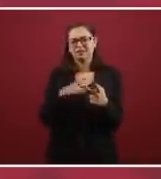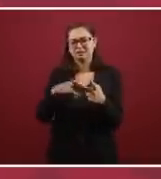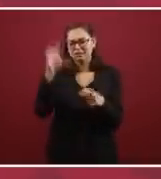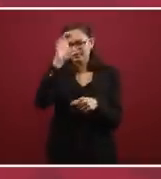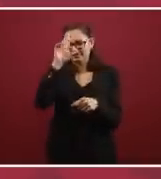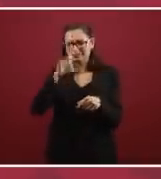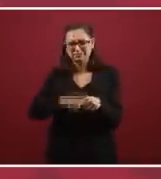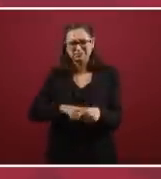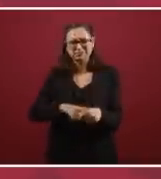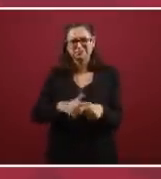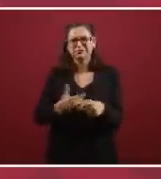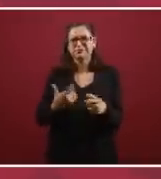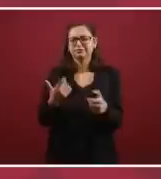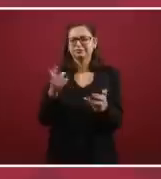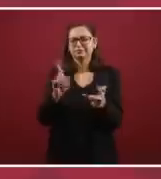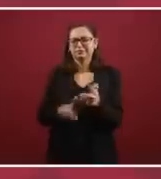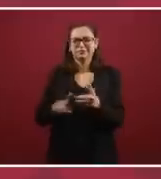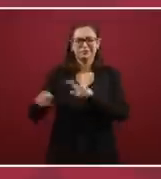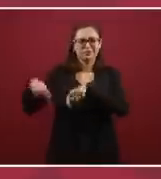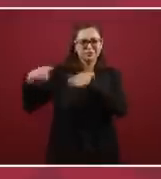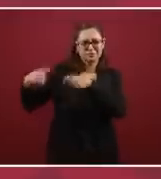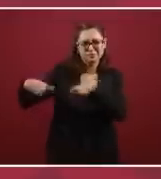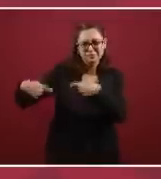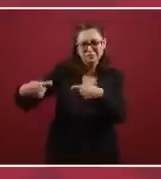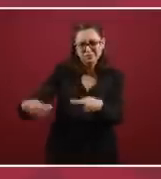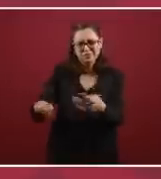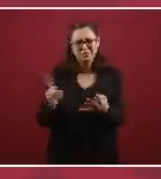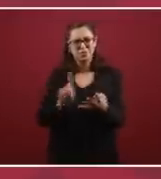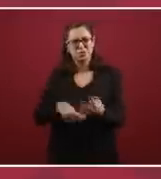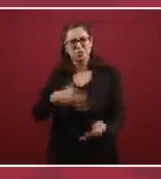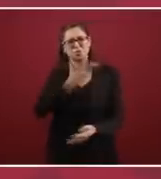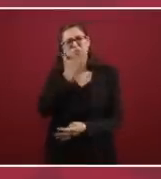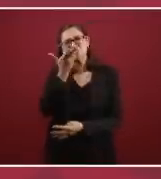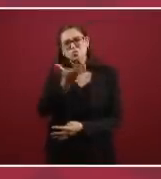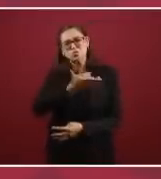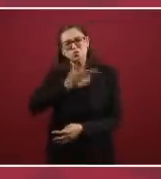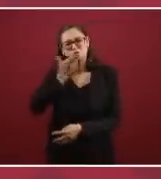cultura, las tradiciones, las costumbres,